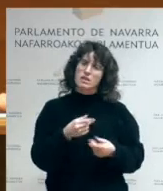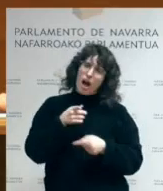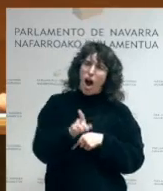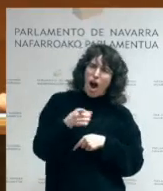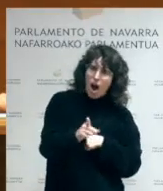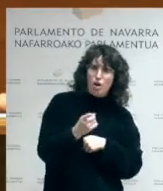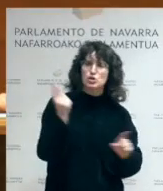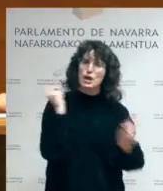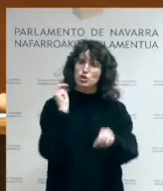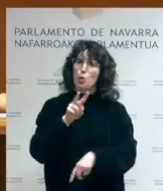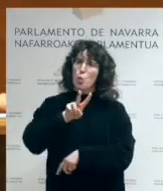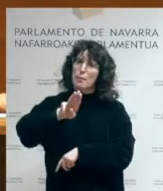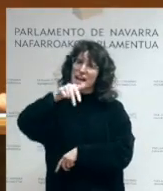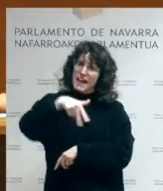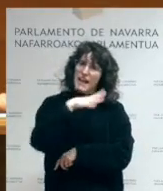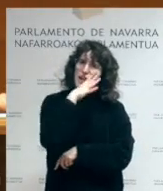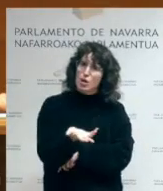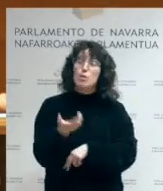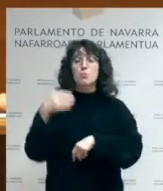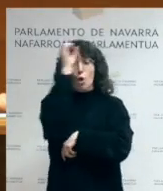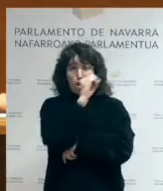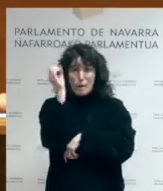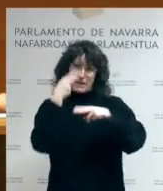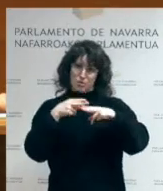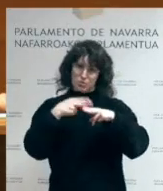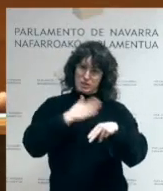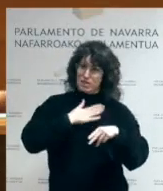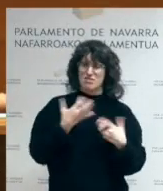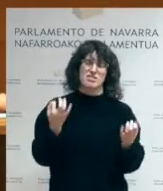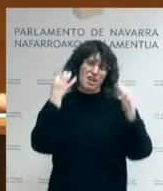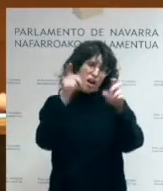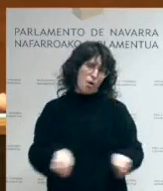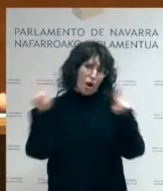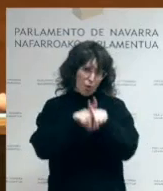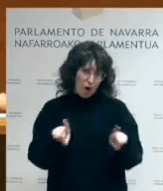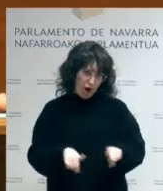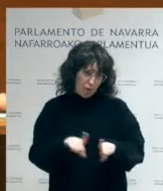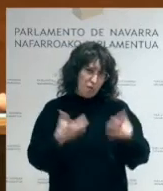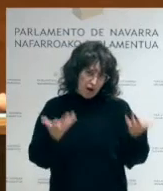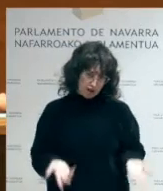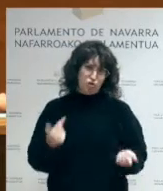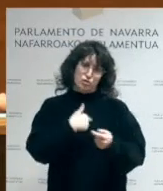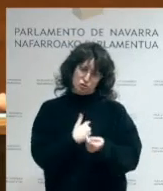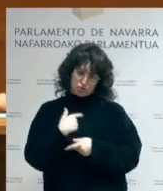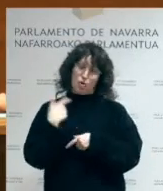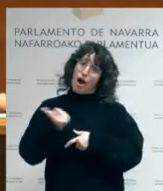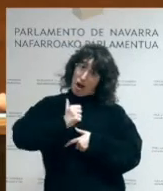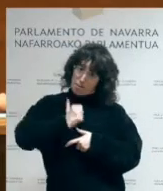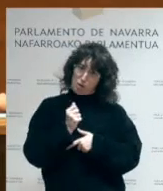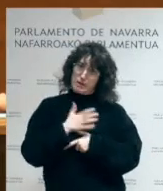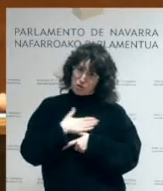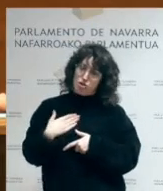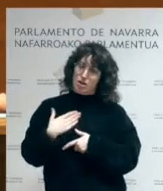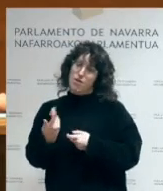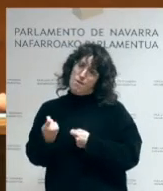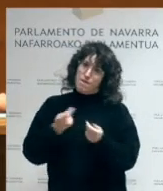político. Es un mantra que tienen en cada intervención que hacen, así que yo aprovecho la mía para aclarárselo. Nosotros somos un partido de